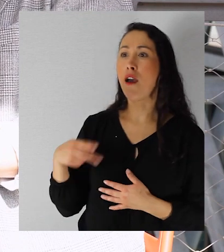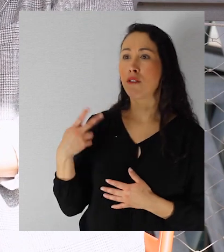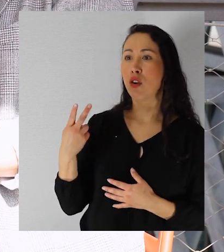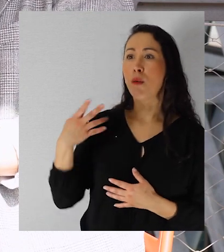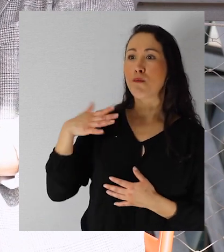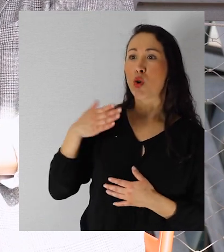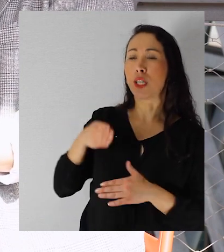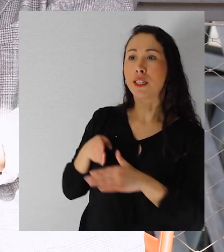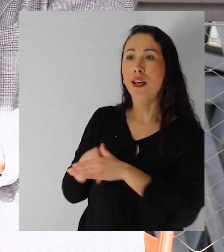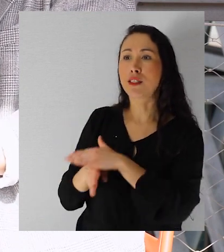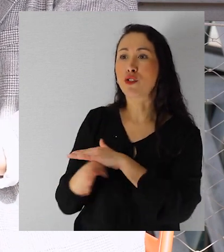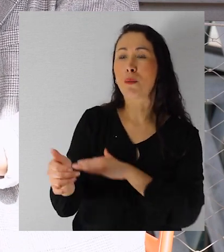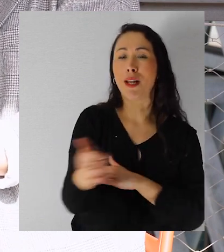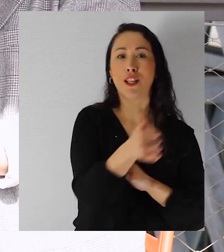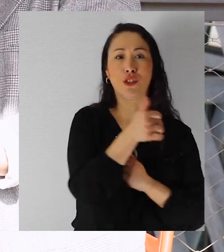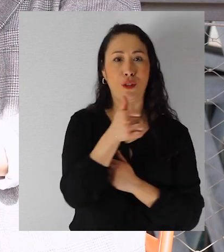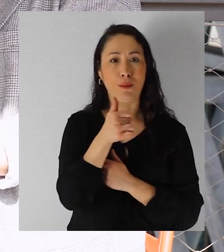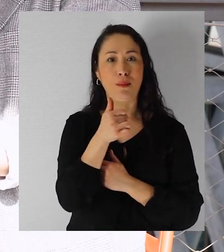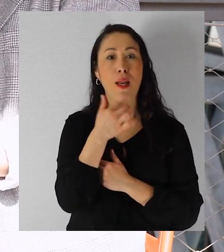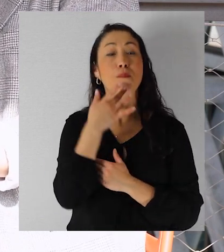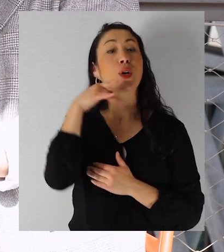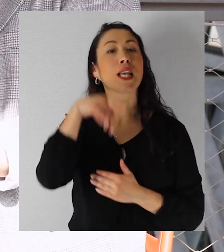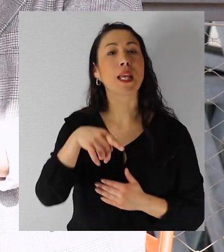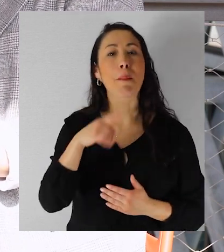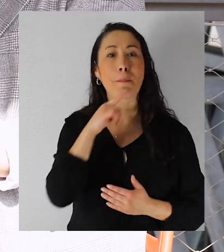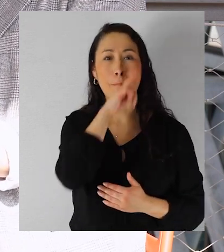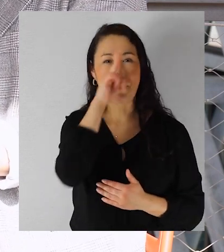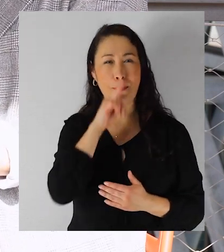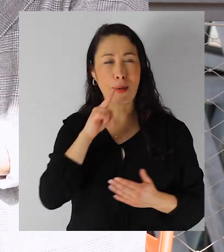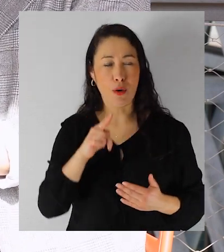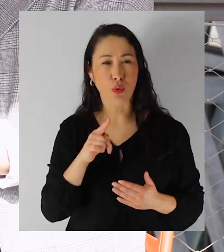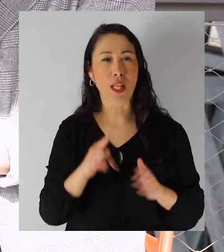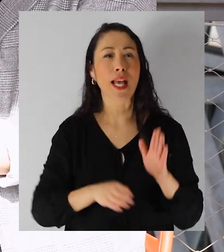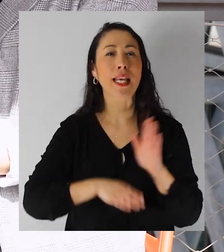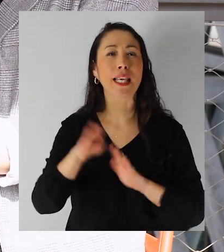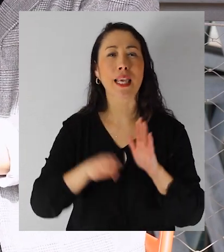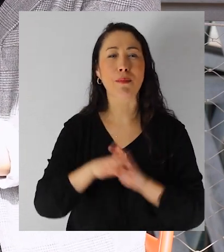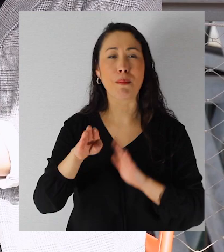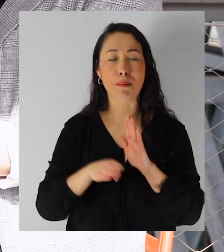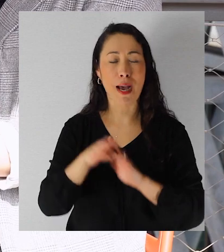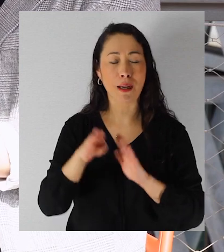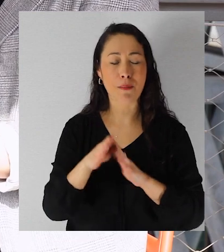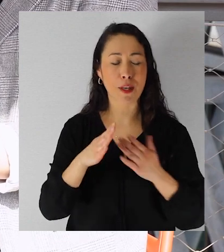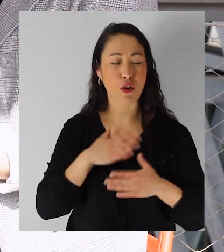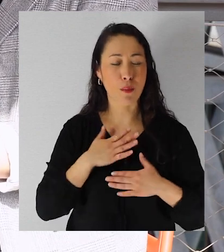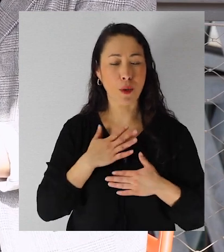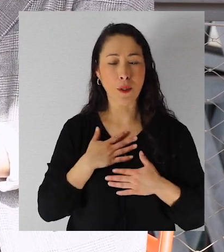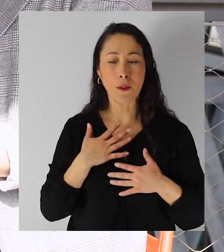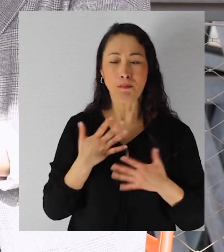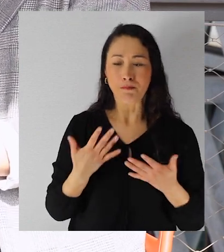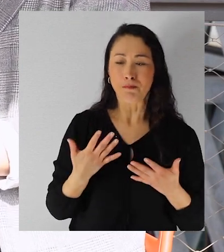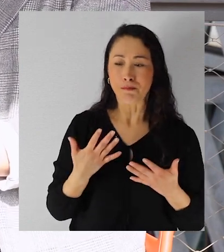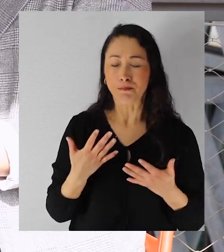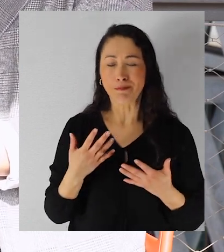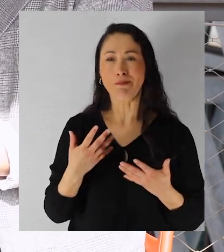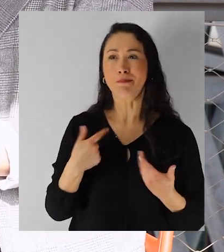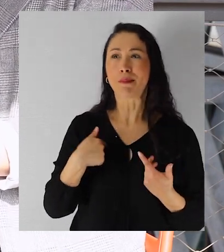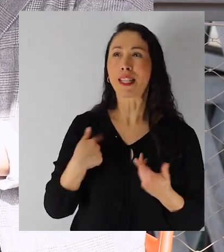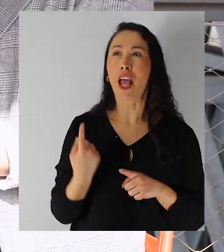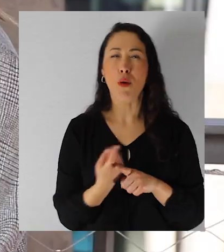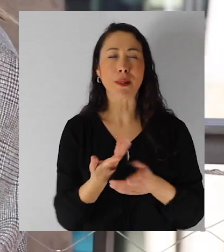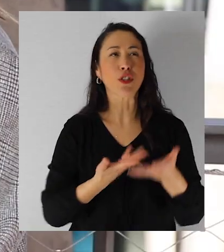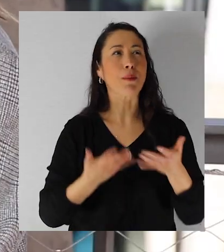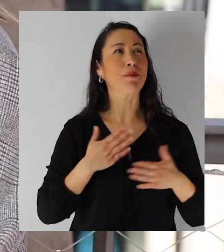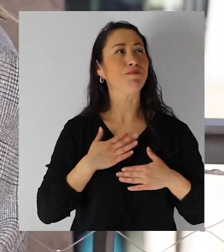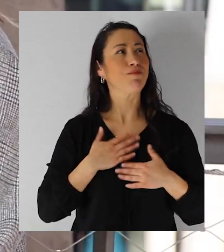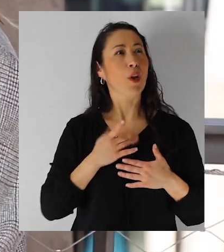a todas las personas respecto al tema, porque aquí entra la pregunta que más me resuena, digamos, de esta conversación, que tiene que ver con